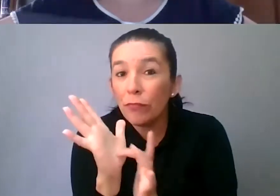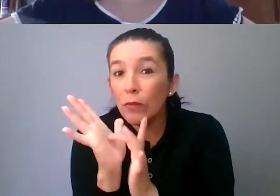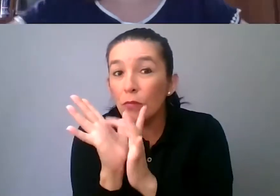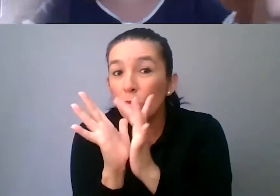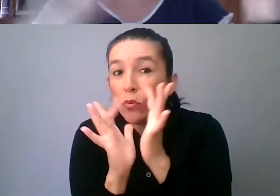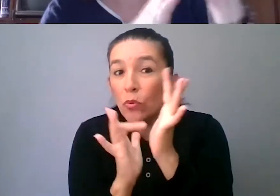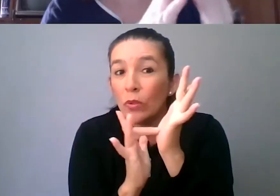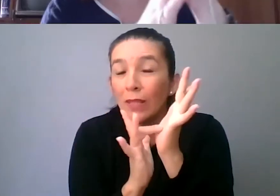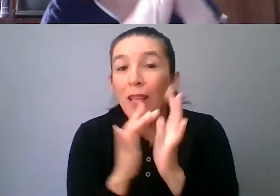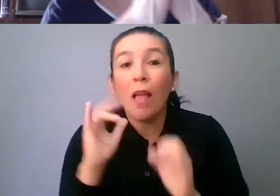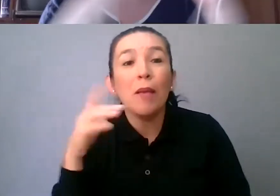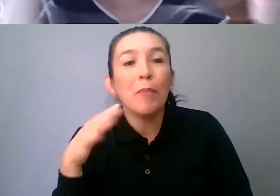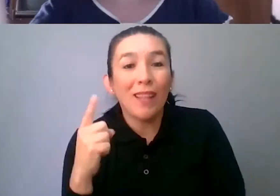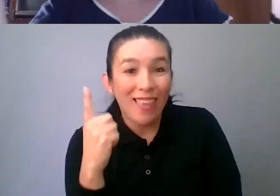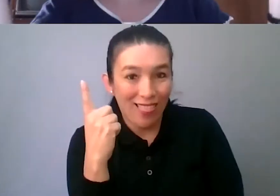con índices.